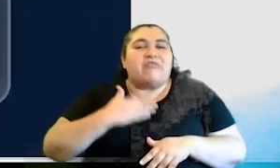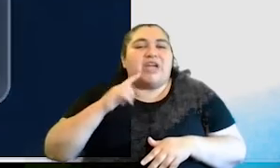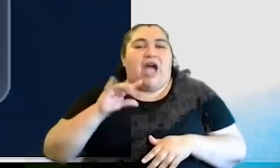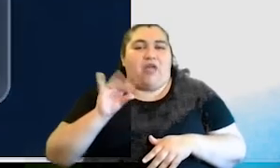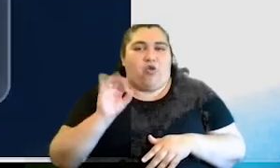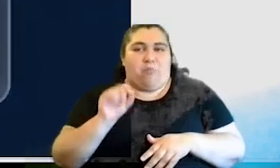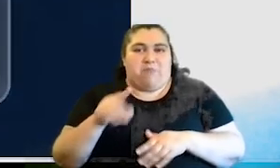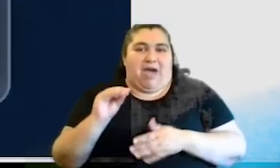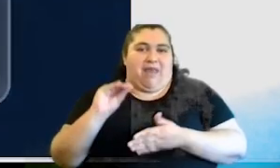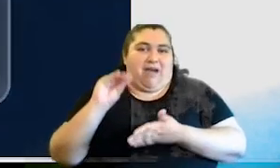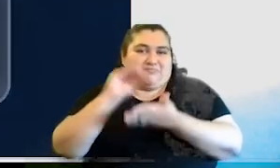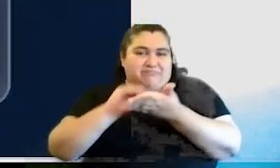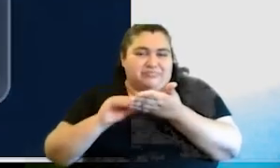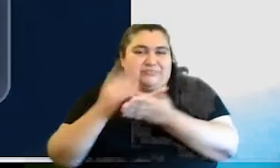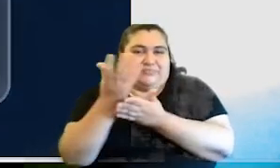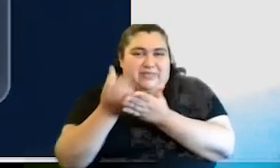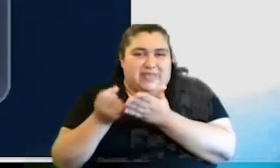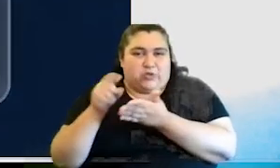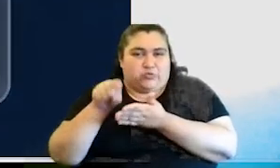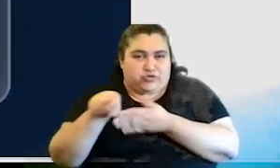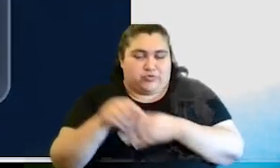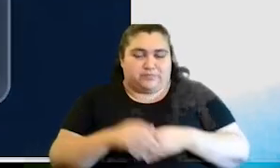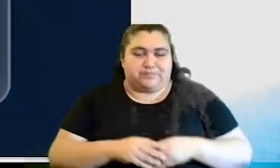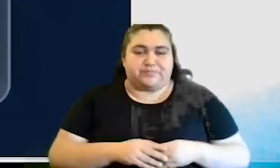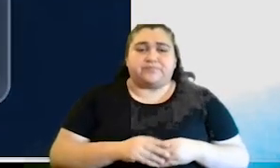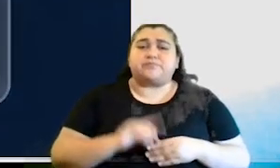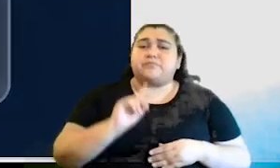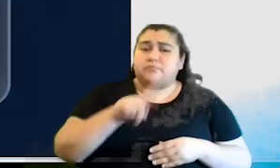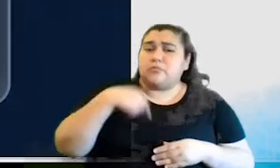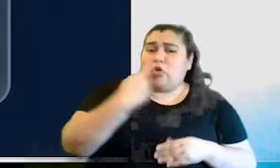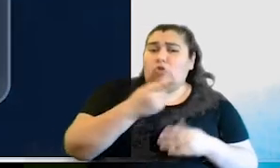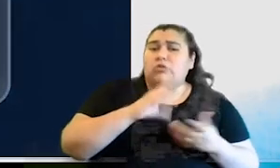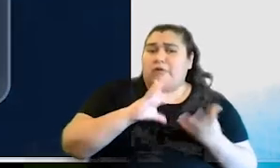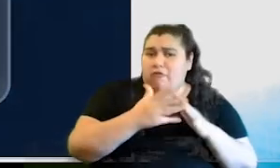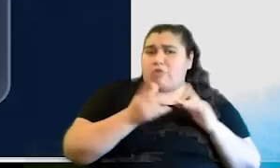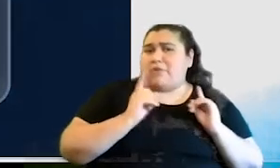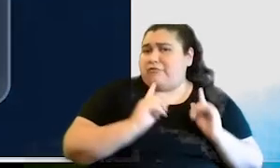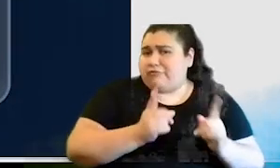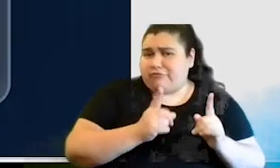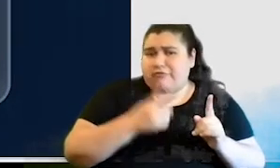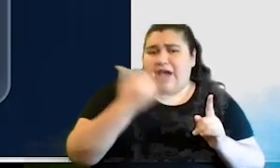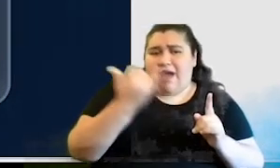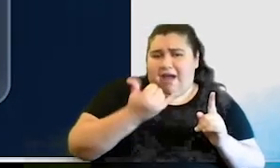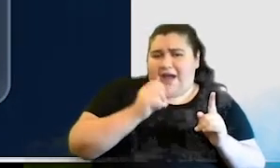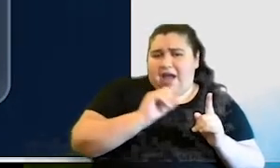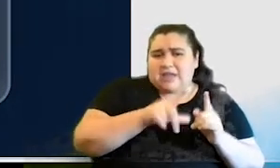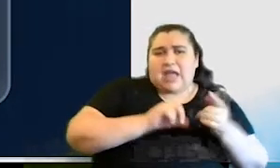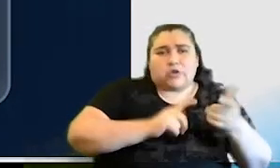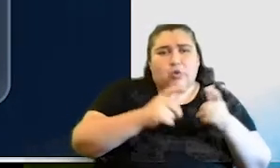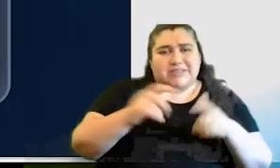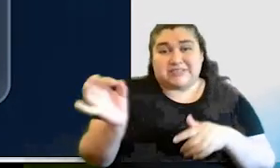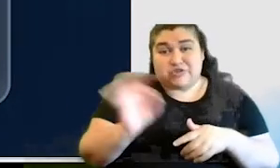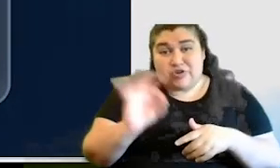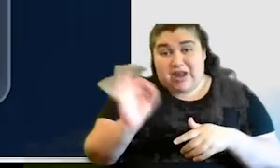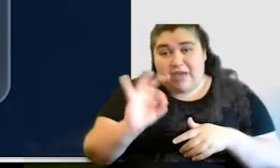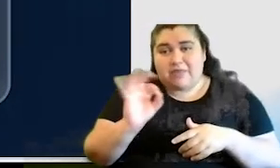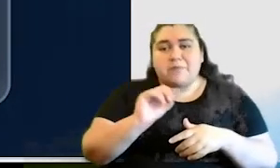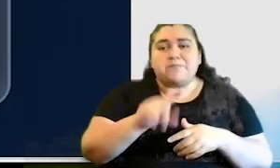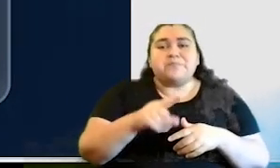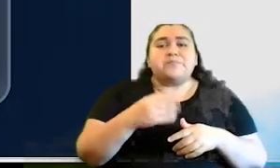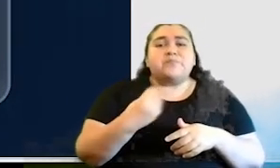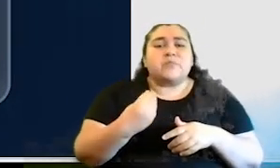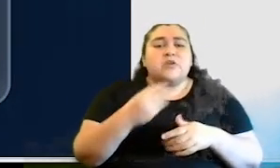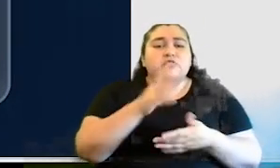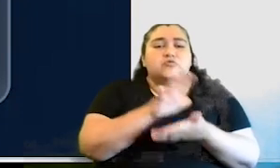Quedaron otras deducciones que siguen vigentes, que no han tenido una actualización de sus topes, como por ejemplo